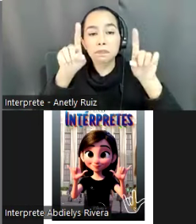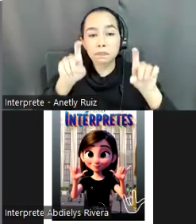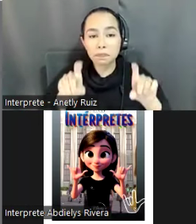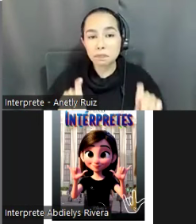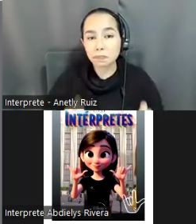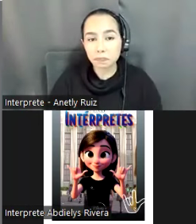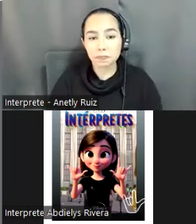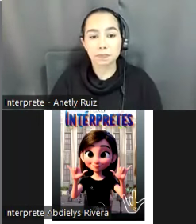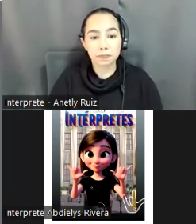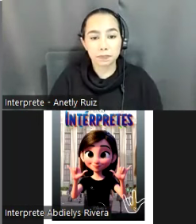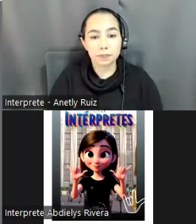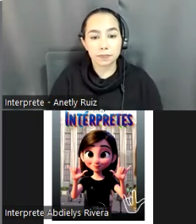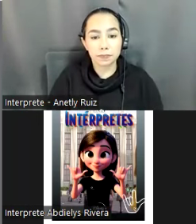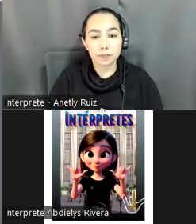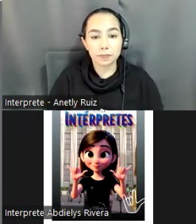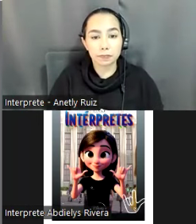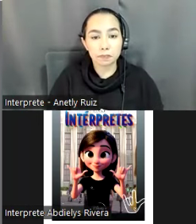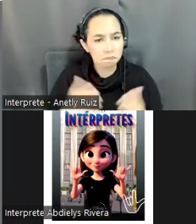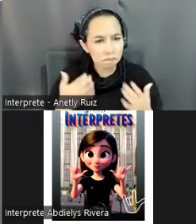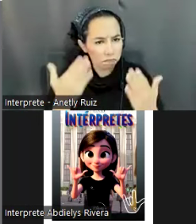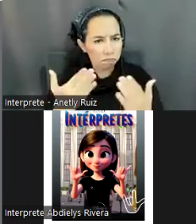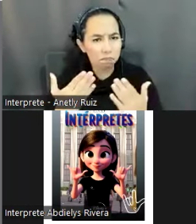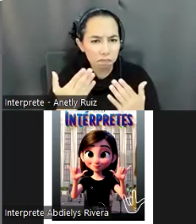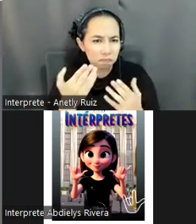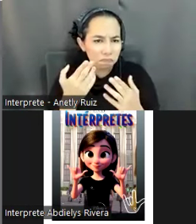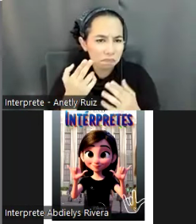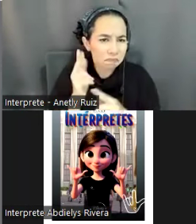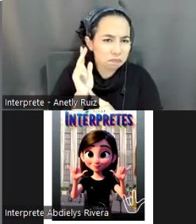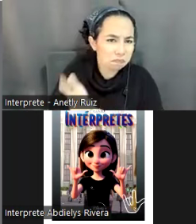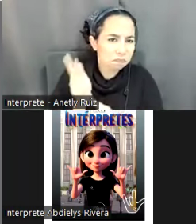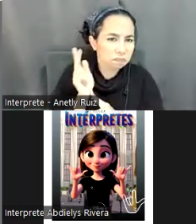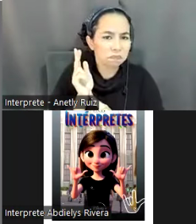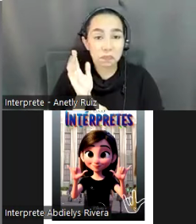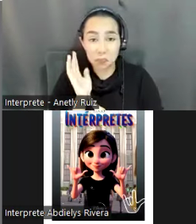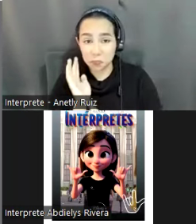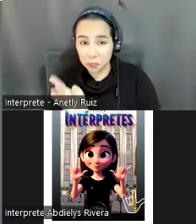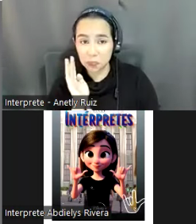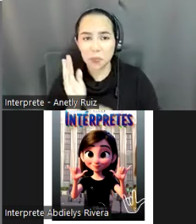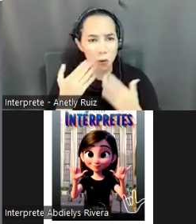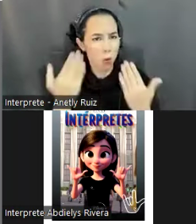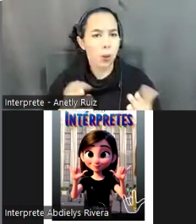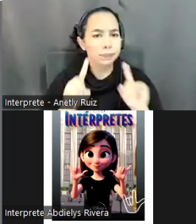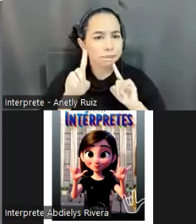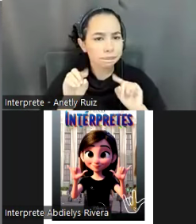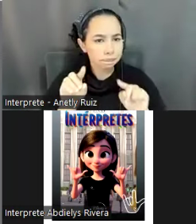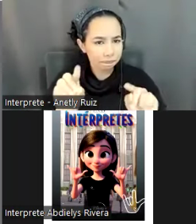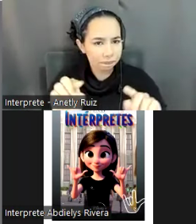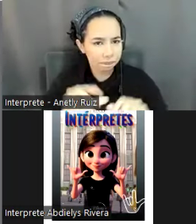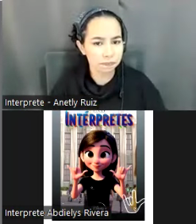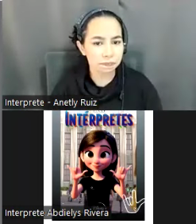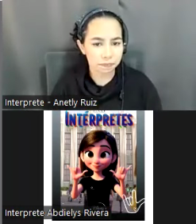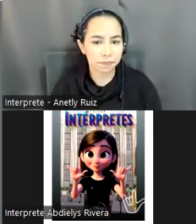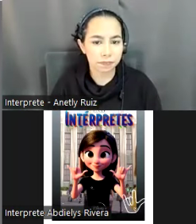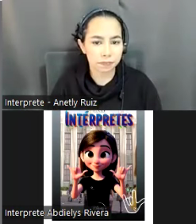Le vamos a dar un espacio de unos 3 o 4 minutos para que entonces vayan respondiendo las preguntas